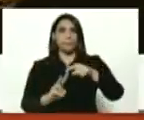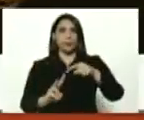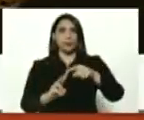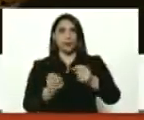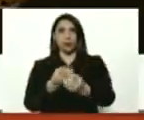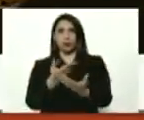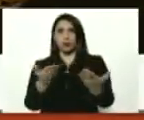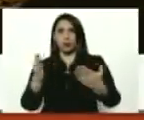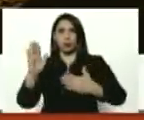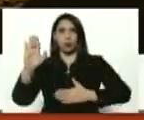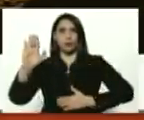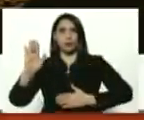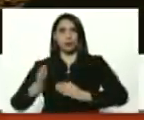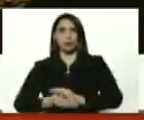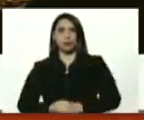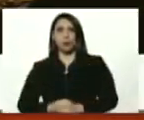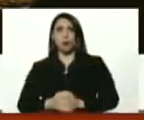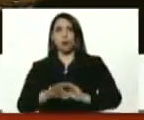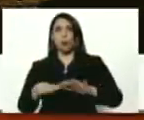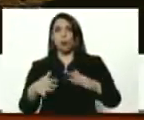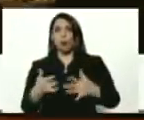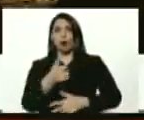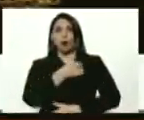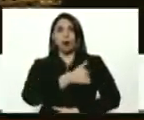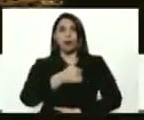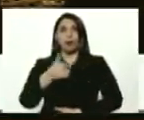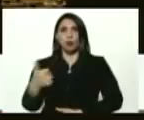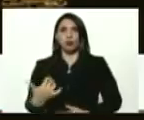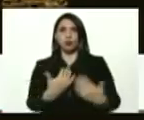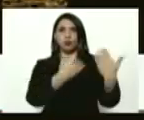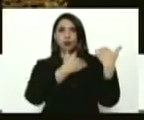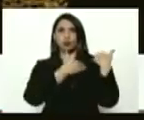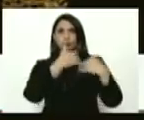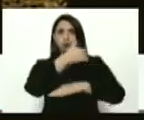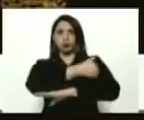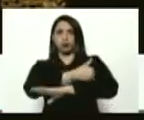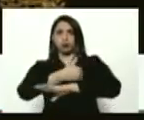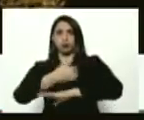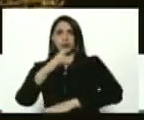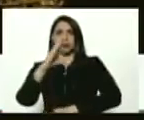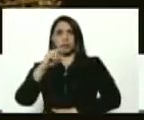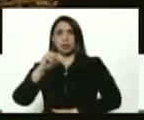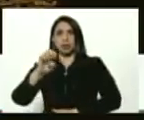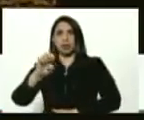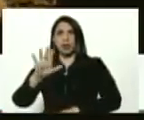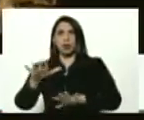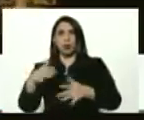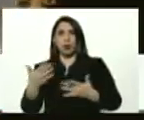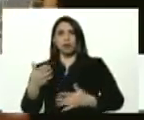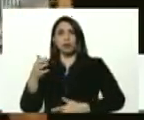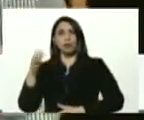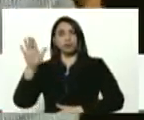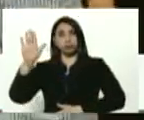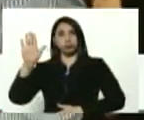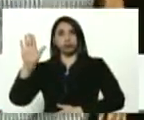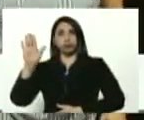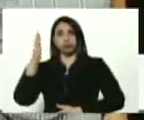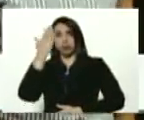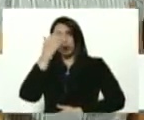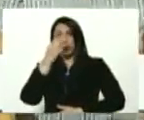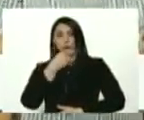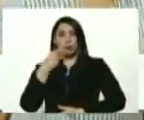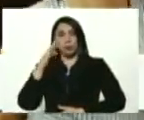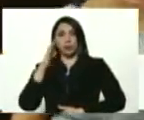ustedes la juramentación, cuando cada uno de estos rectores y rectoras levantaban la mano para comprometerse delante del